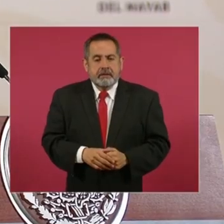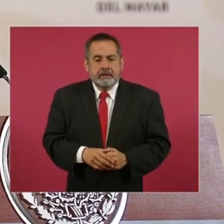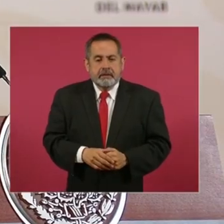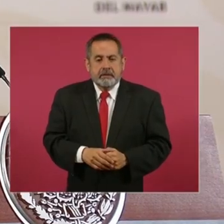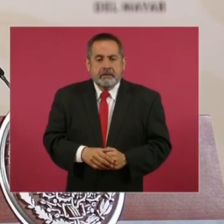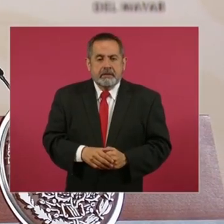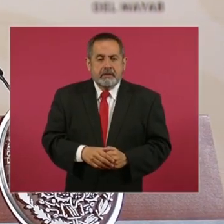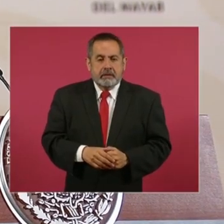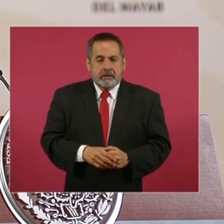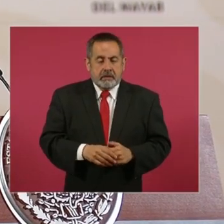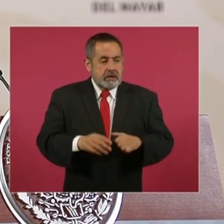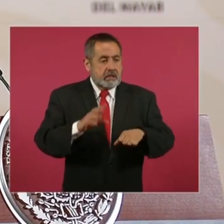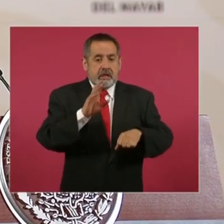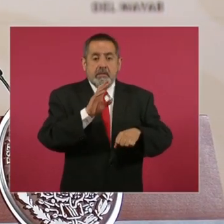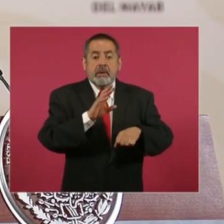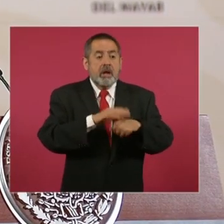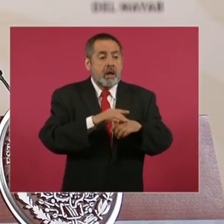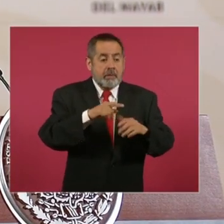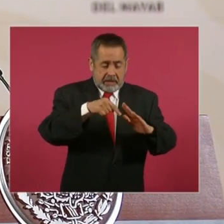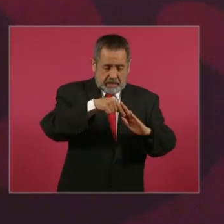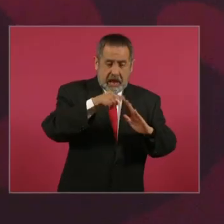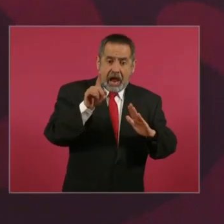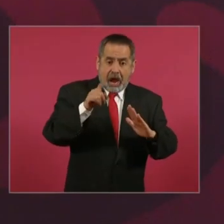no se ha permitido el fracking.